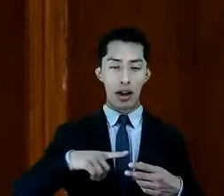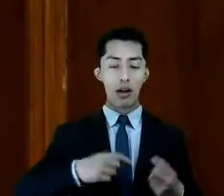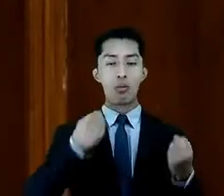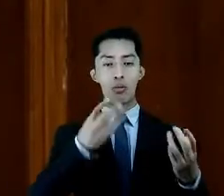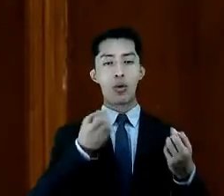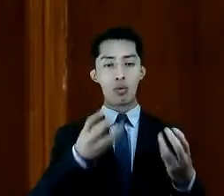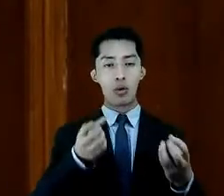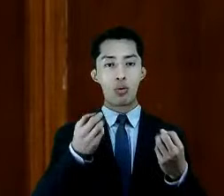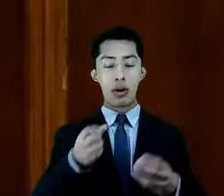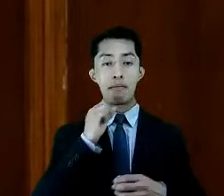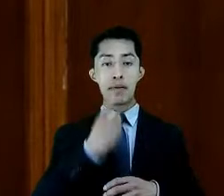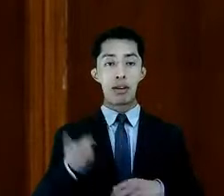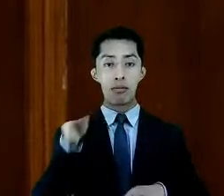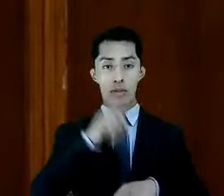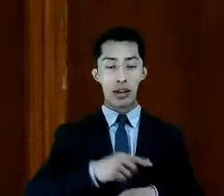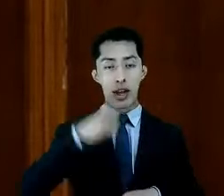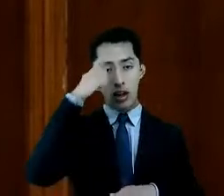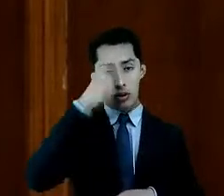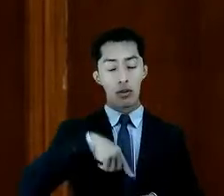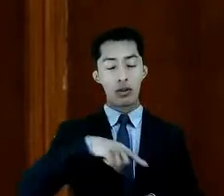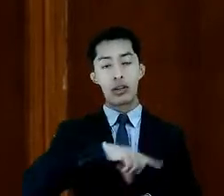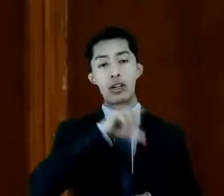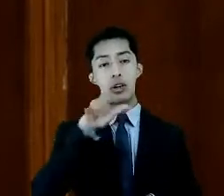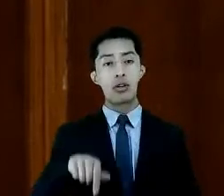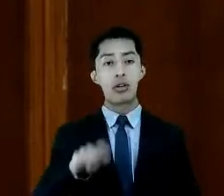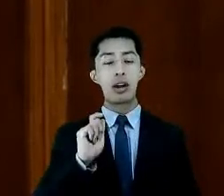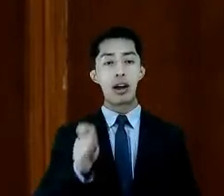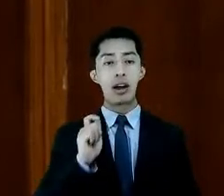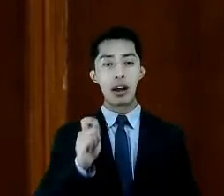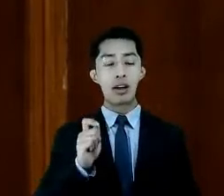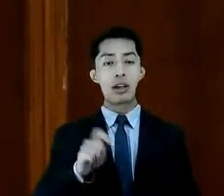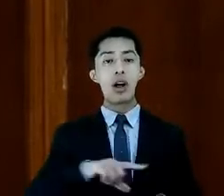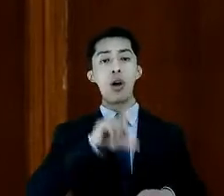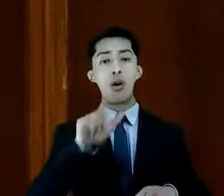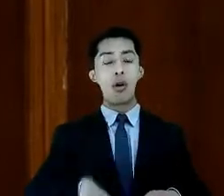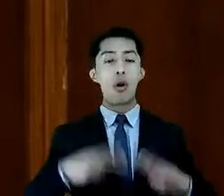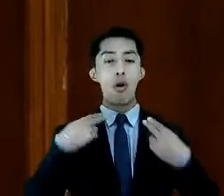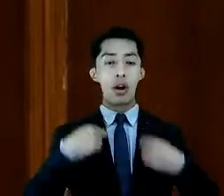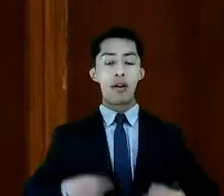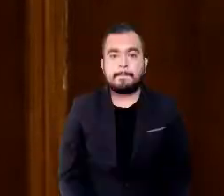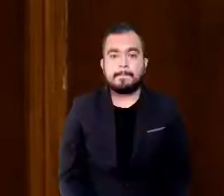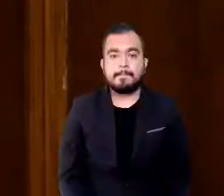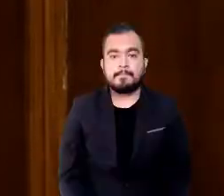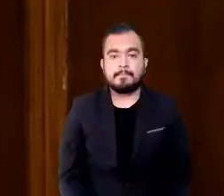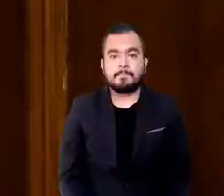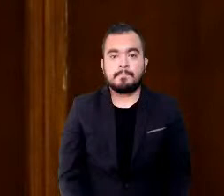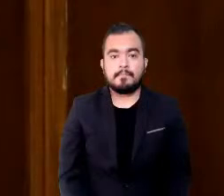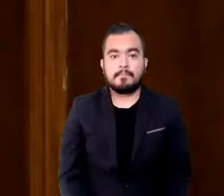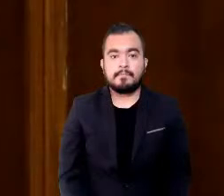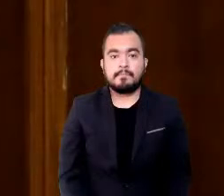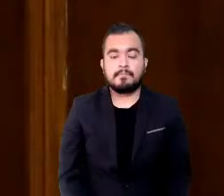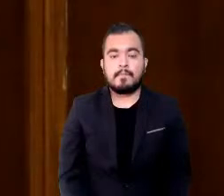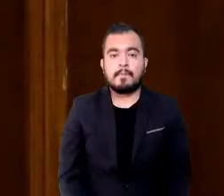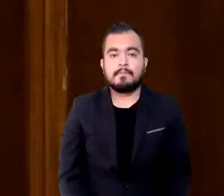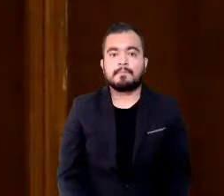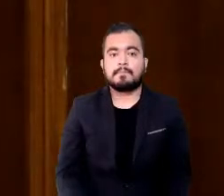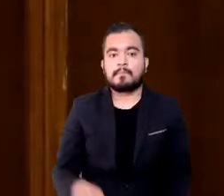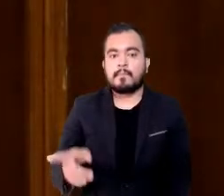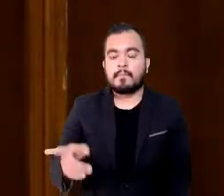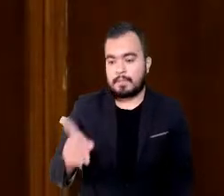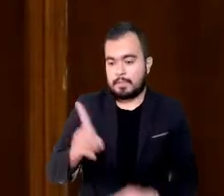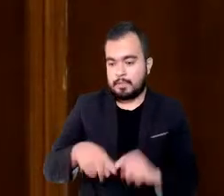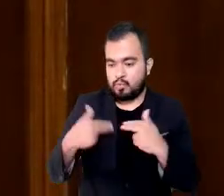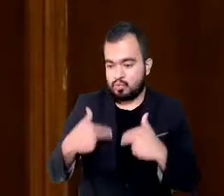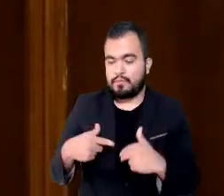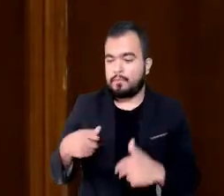y ese mismo día por la noche pues les eran despojados los uniformes para llevarlos a otro acto similar en otro